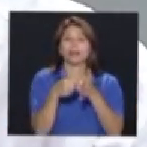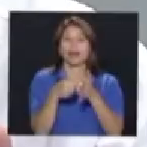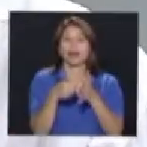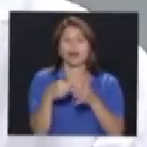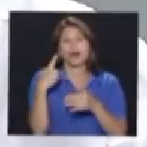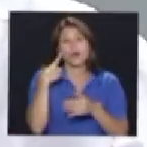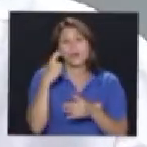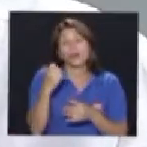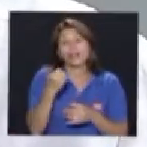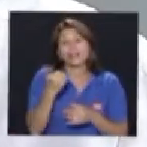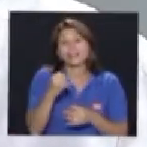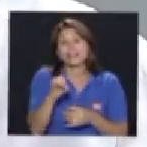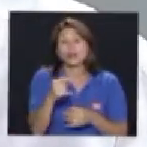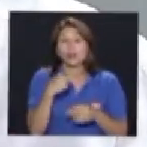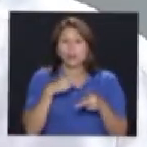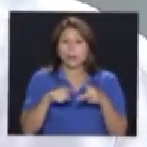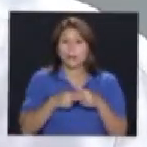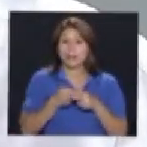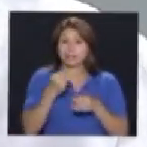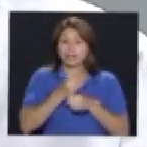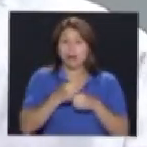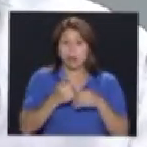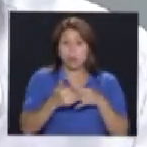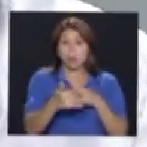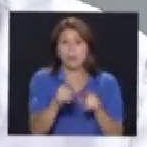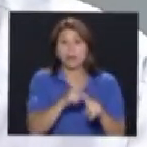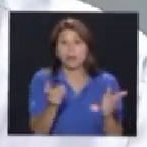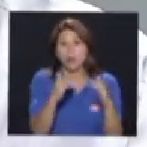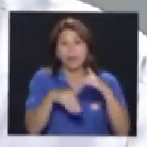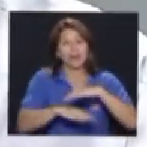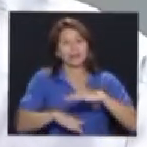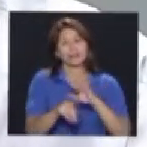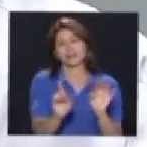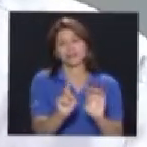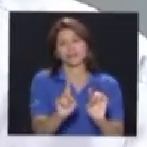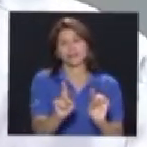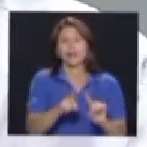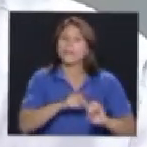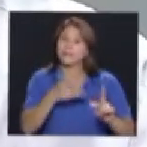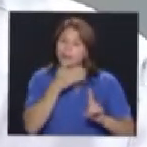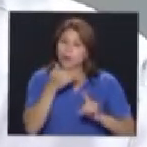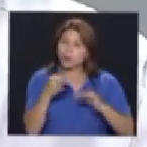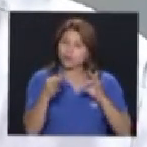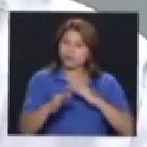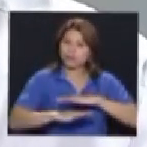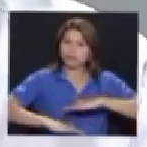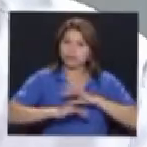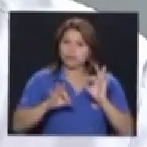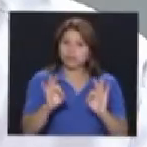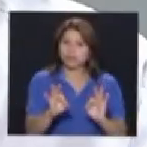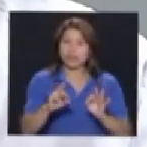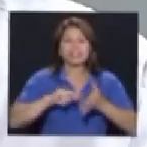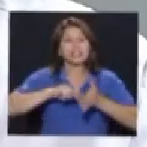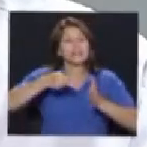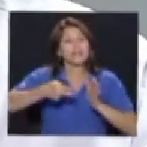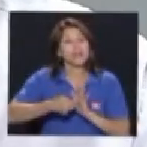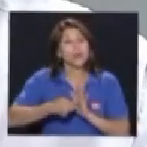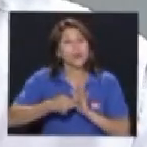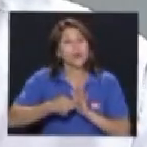expandirse sobre bases no reales, ¿verdad? Y ciertamente implicó ajustar las cargas de